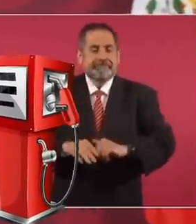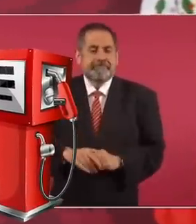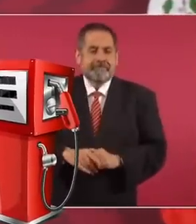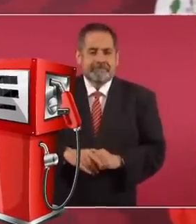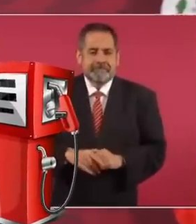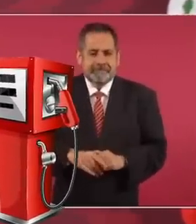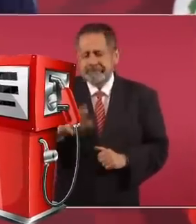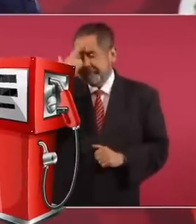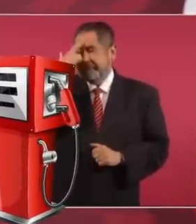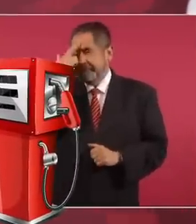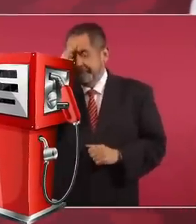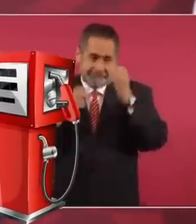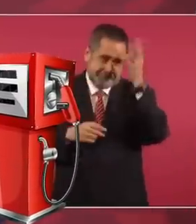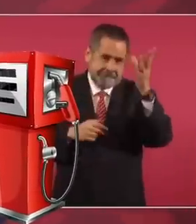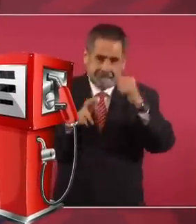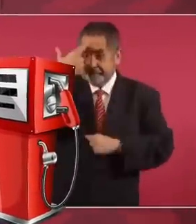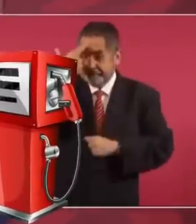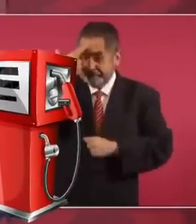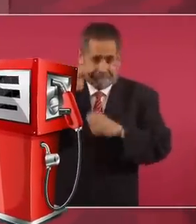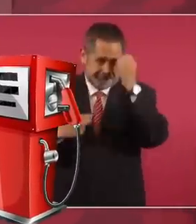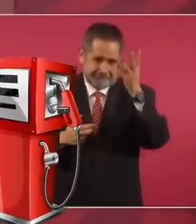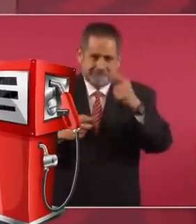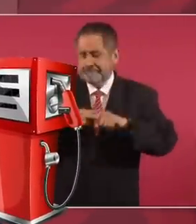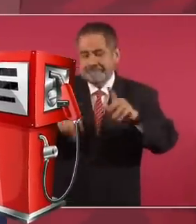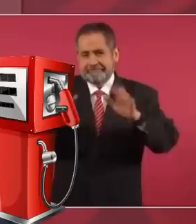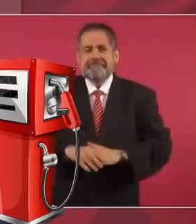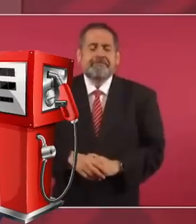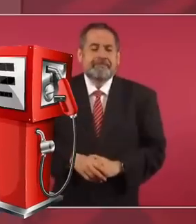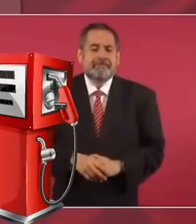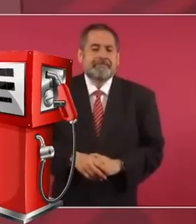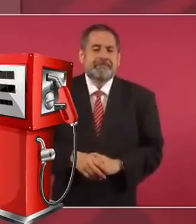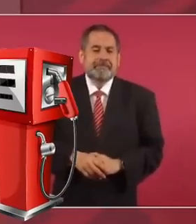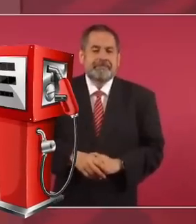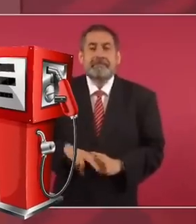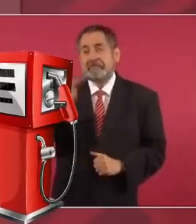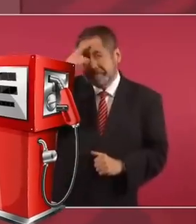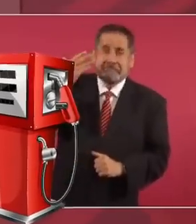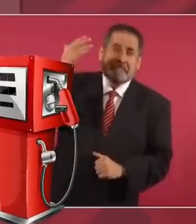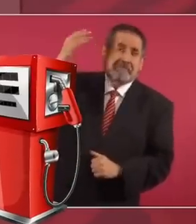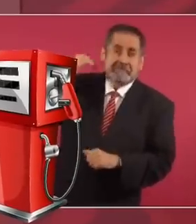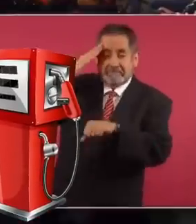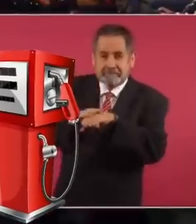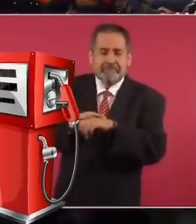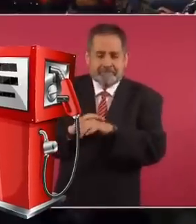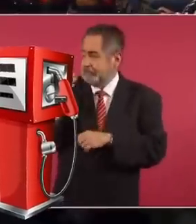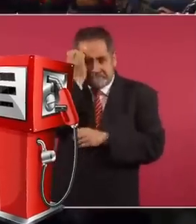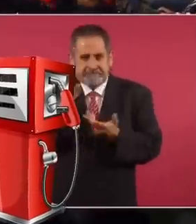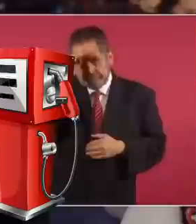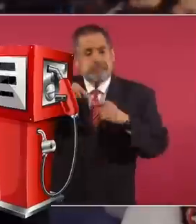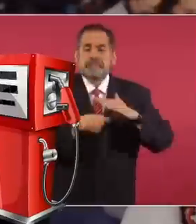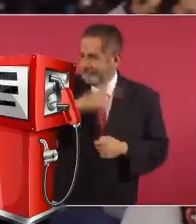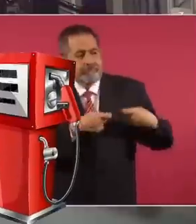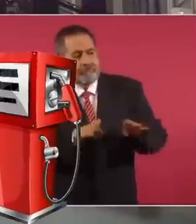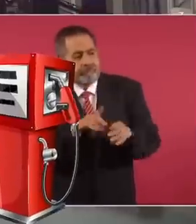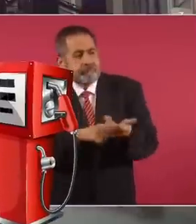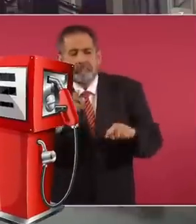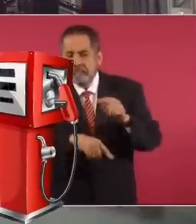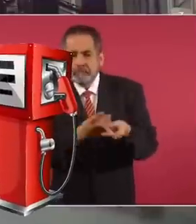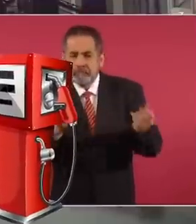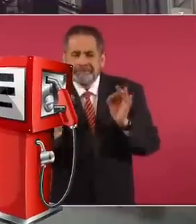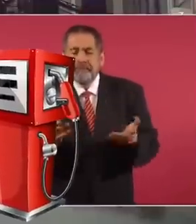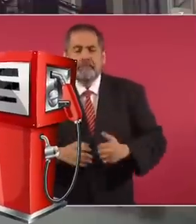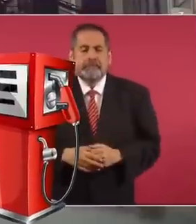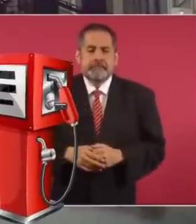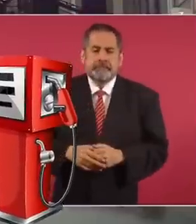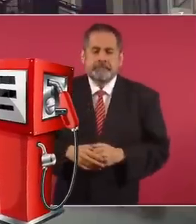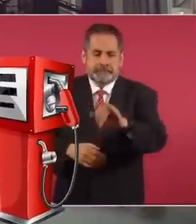tiene el efecto de que se acuerda uno de cosas muy pasadas sí, de atrás y luego lo más reciente se olvida unos momentos después sí, este